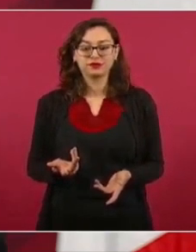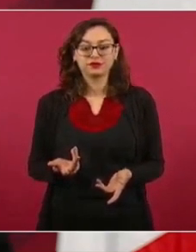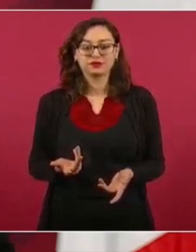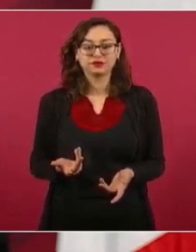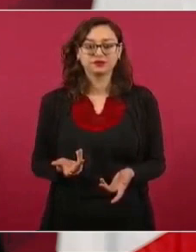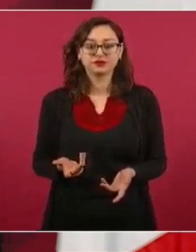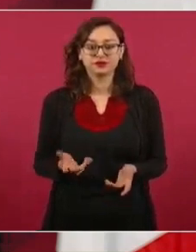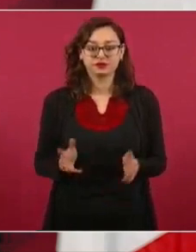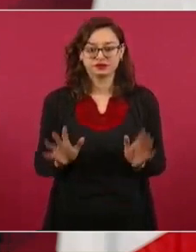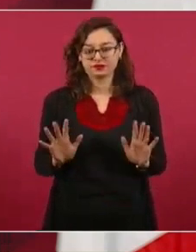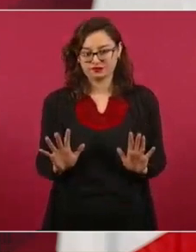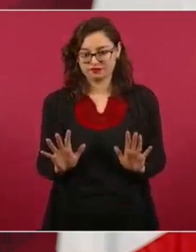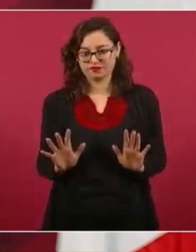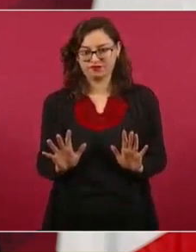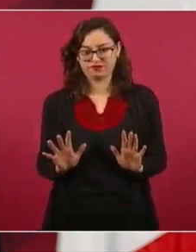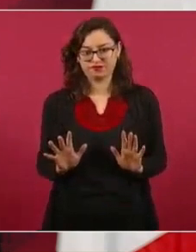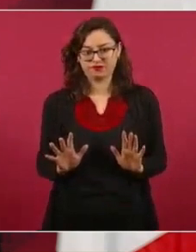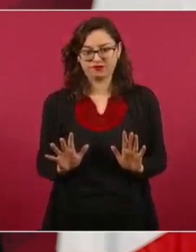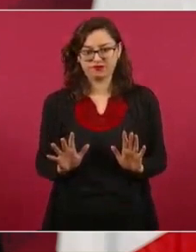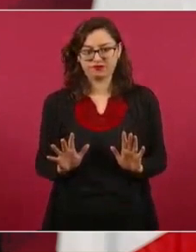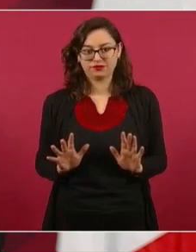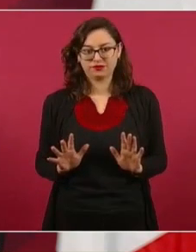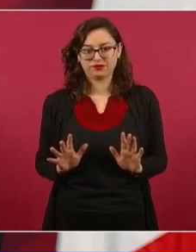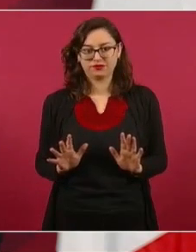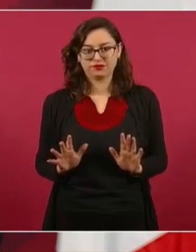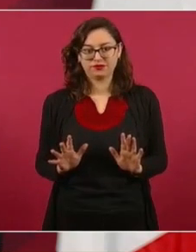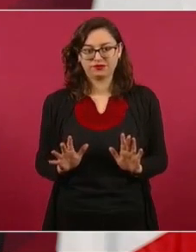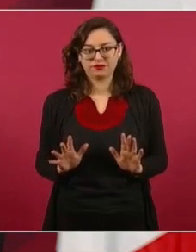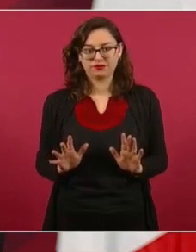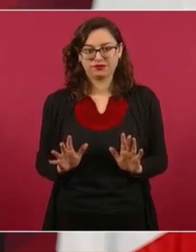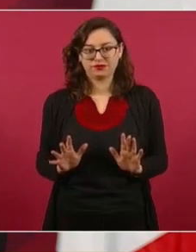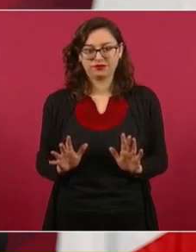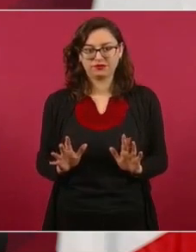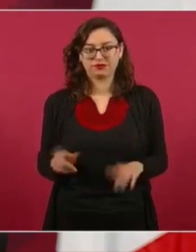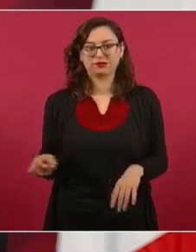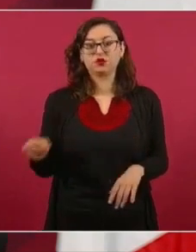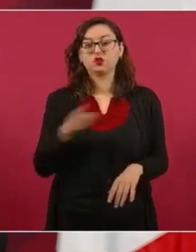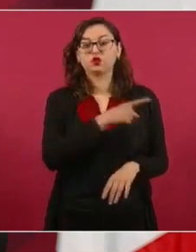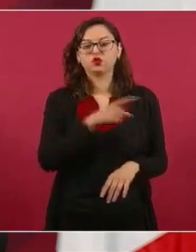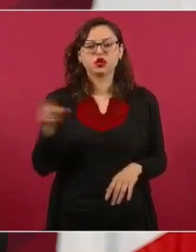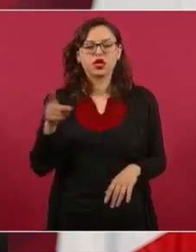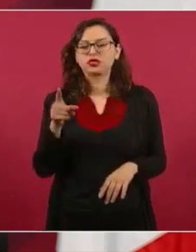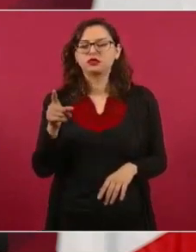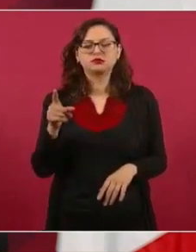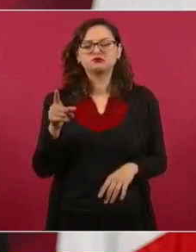A ver, díganme si se acuerdan de una propuesta